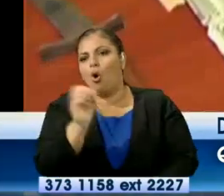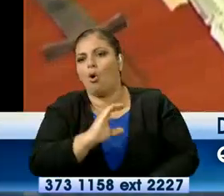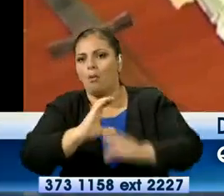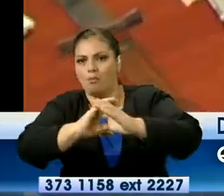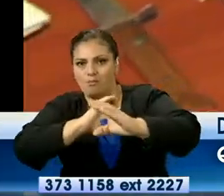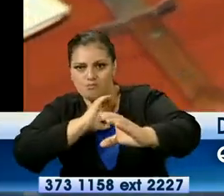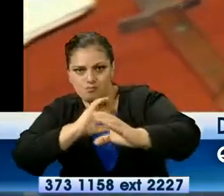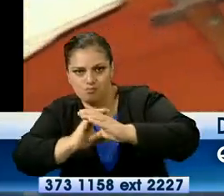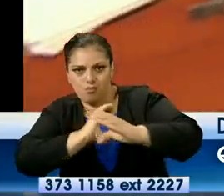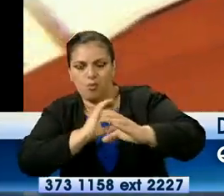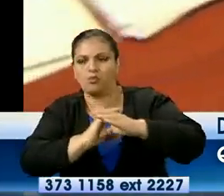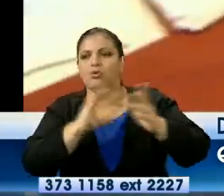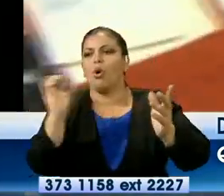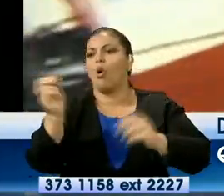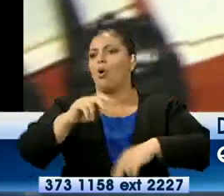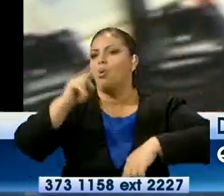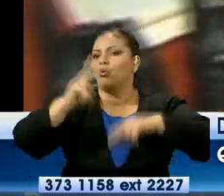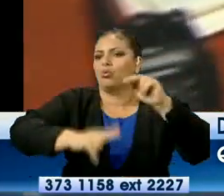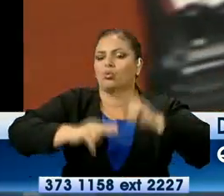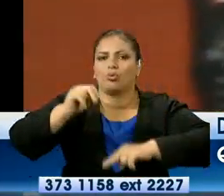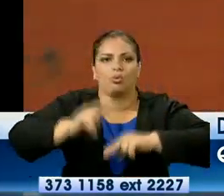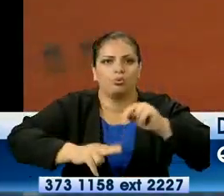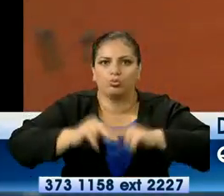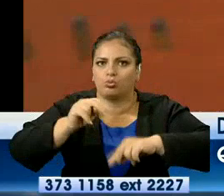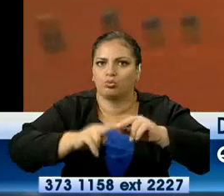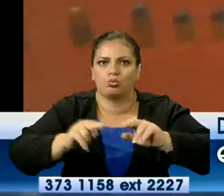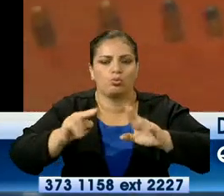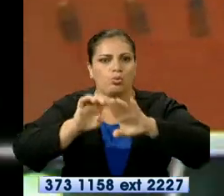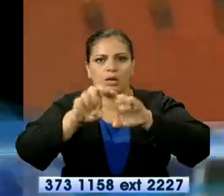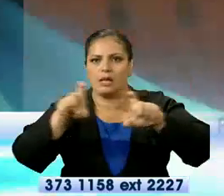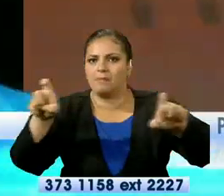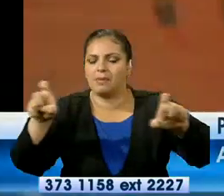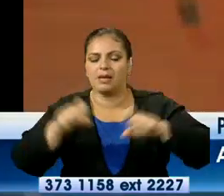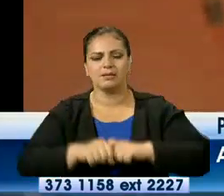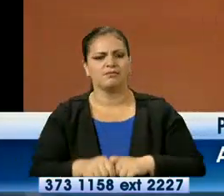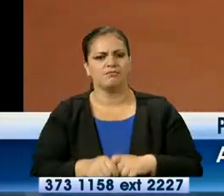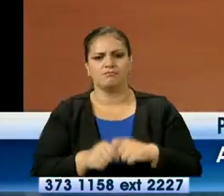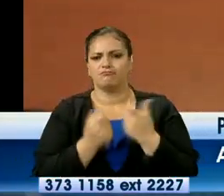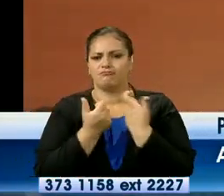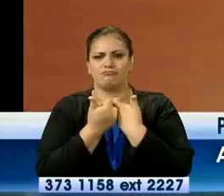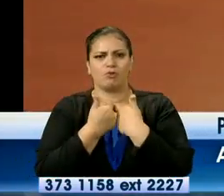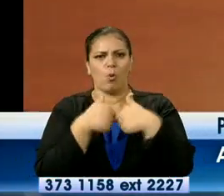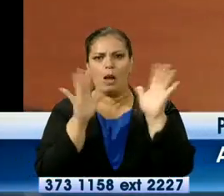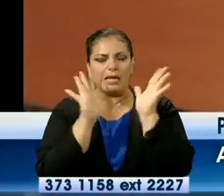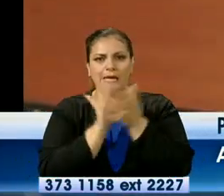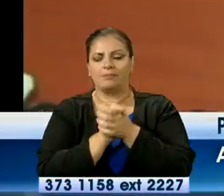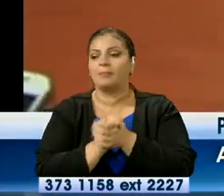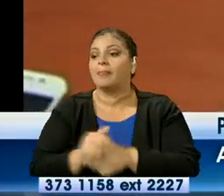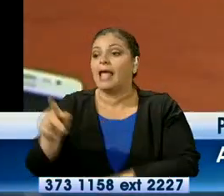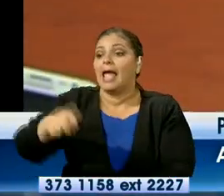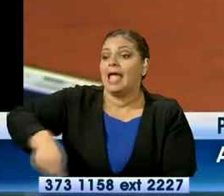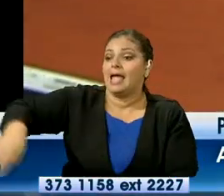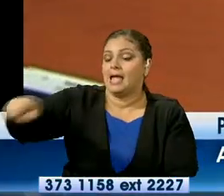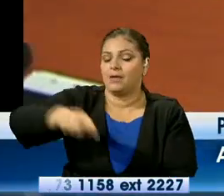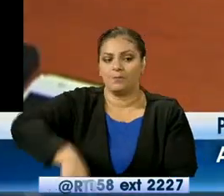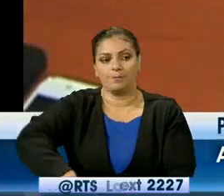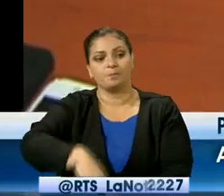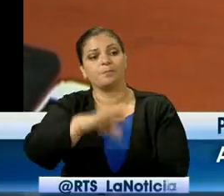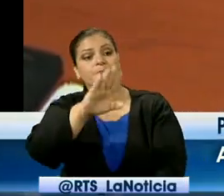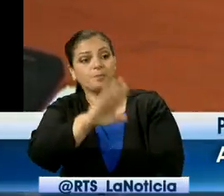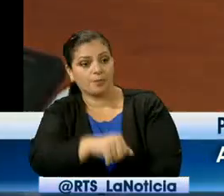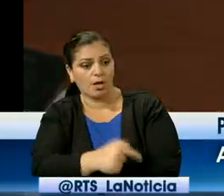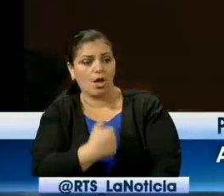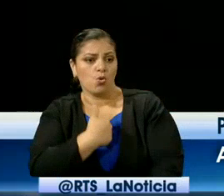a los que tienen constructoras, que trabajan su gallineta, un tractor en el sector, pidiéndoles un pago semanal para supuestamente